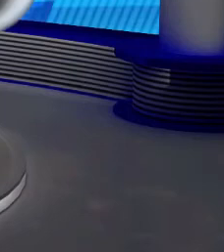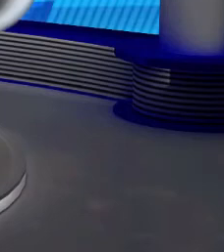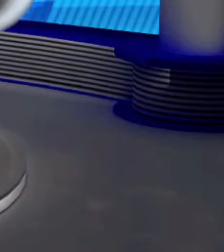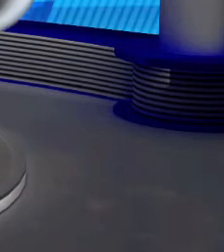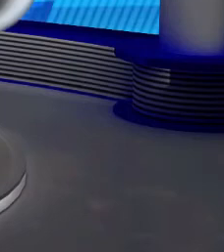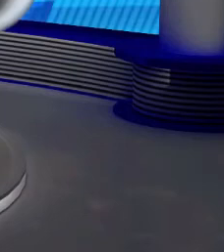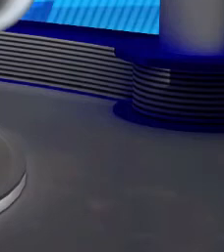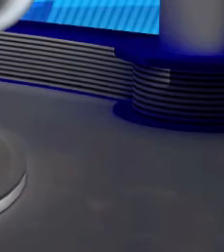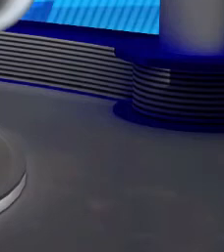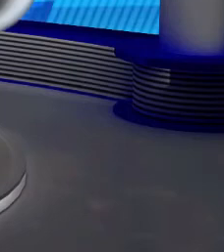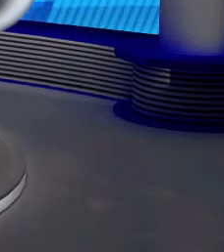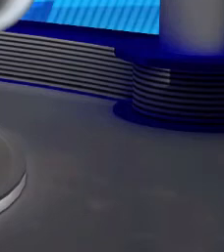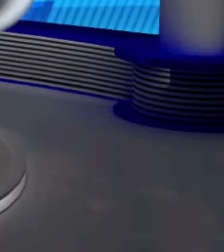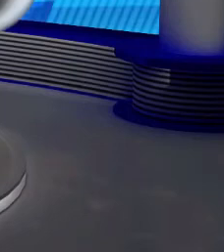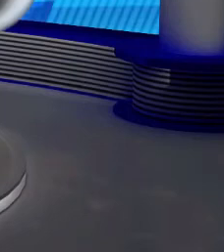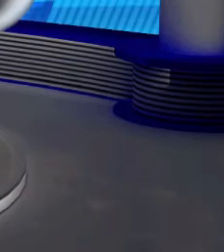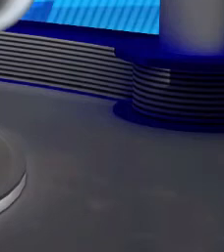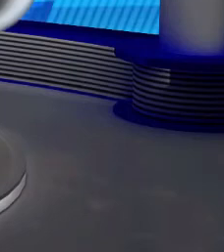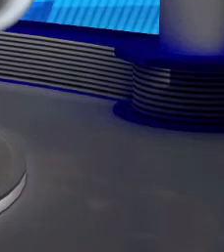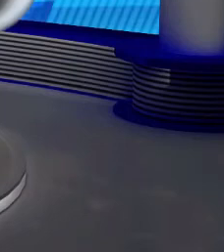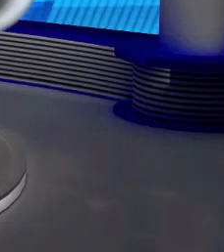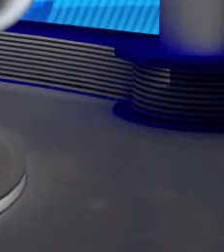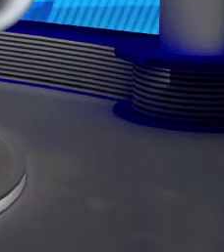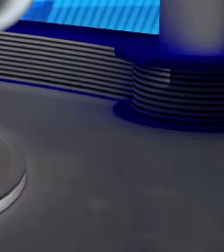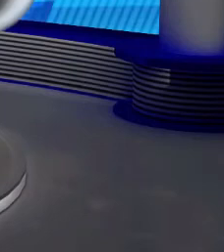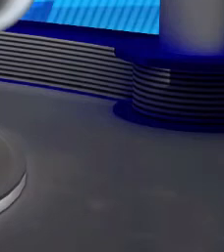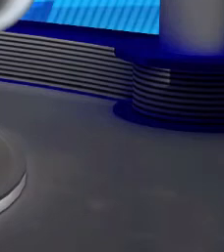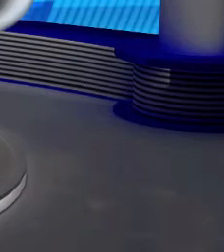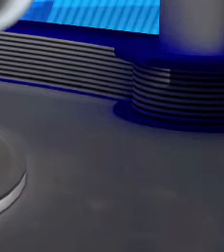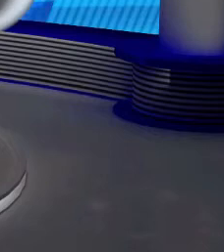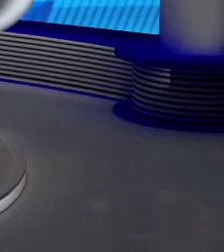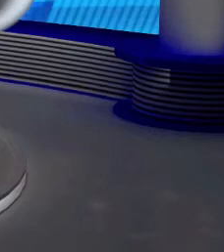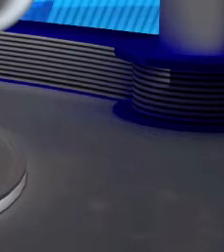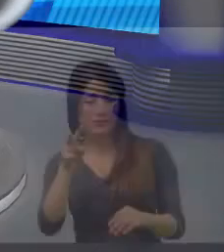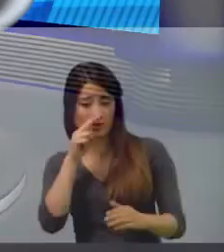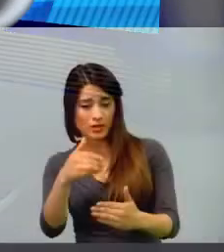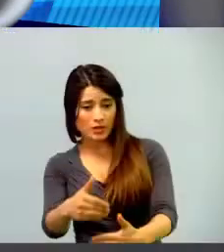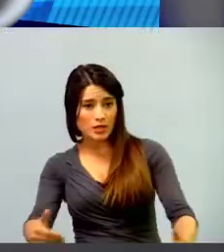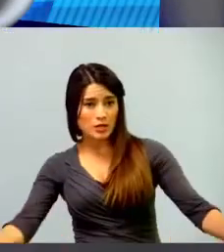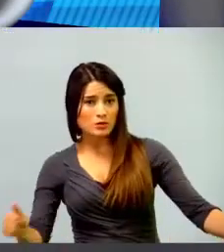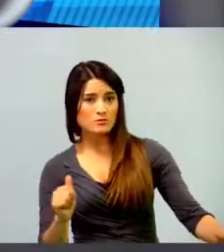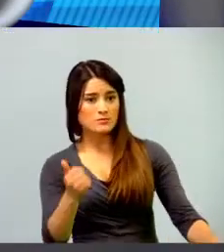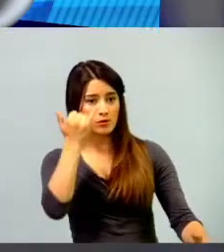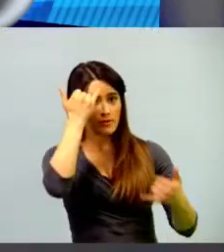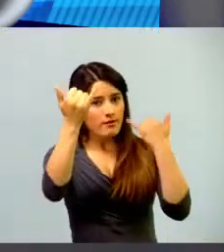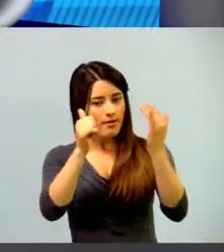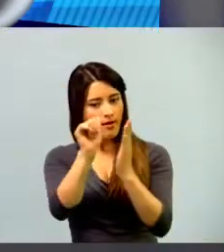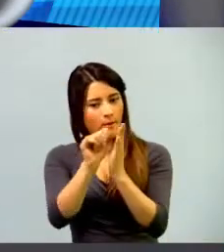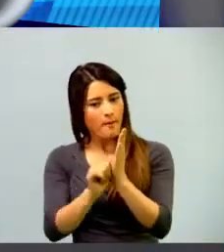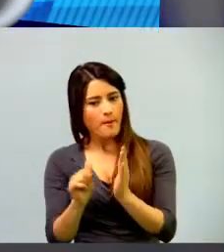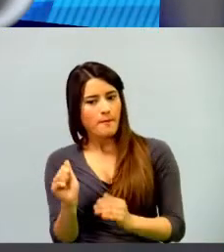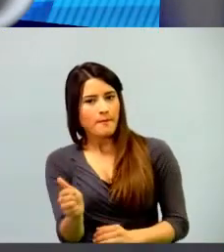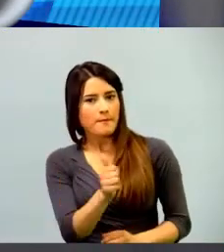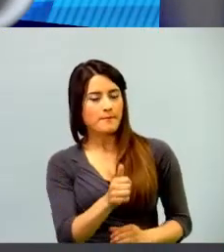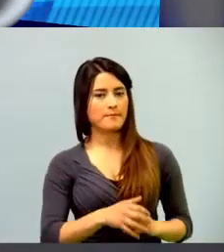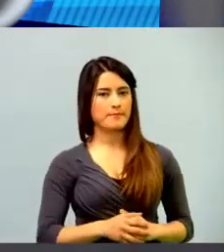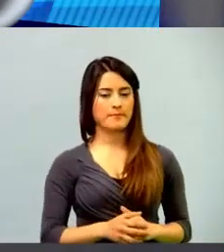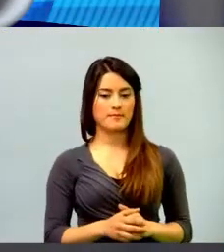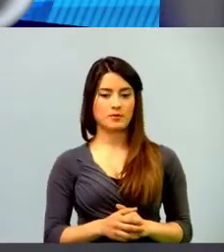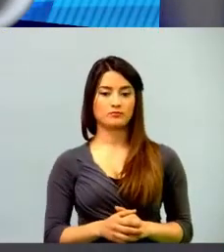de programar. Entonces, si ustedes ven los niños chiquitos programando, que es un tema súper importante, porque no solamente se trata